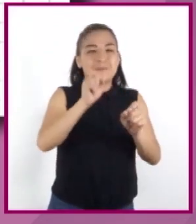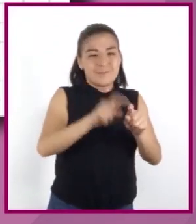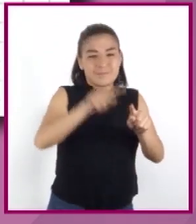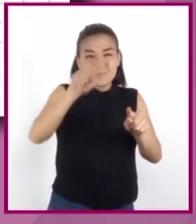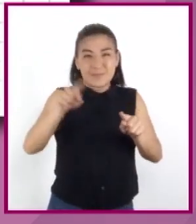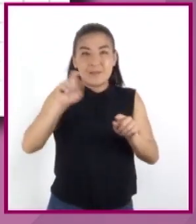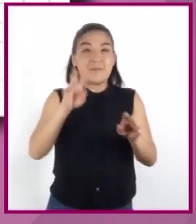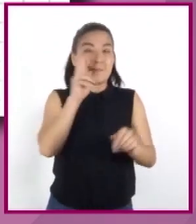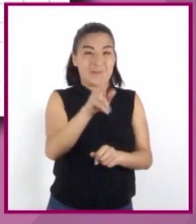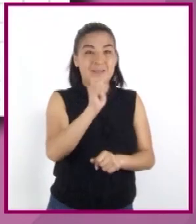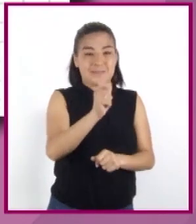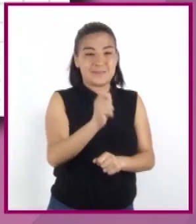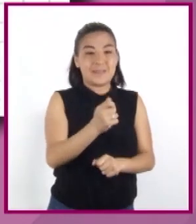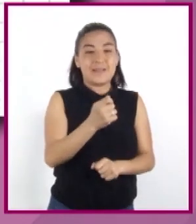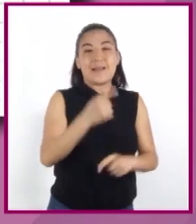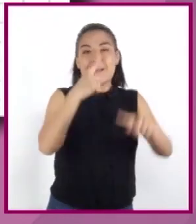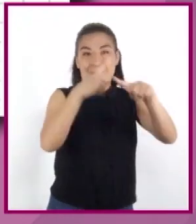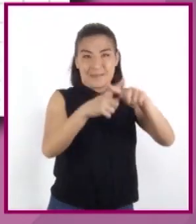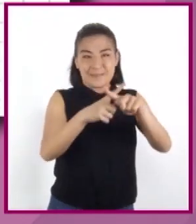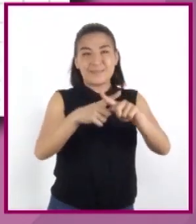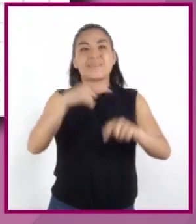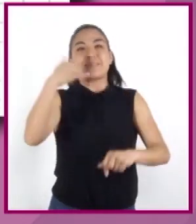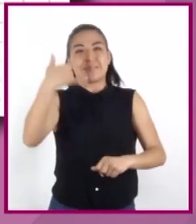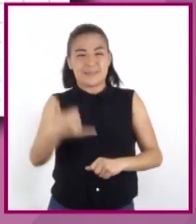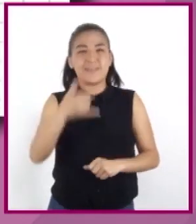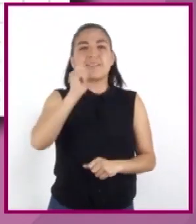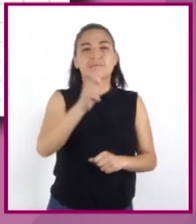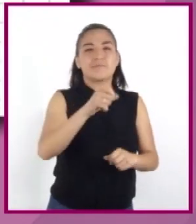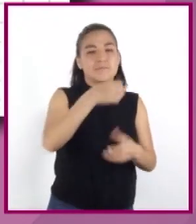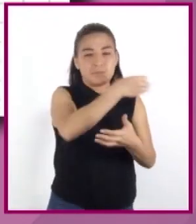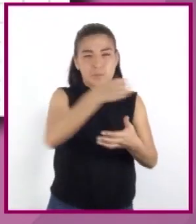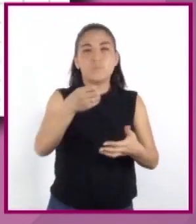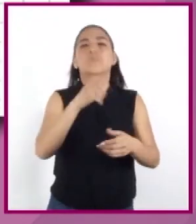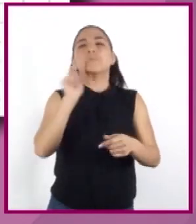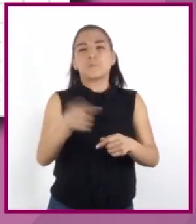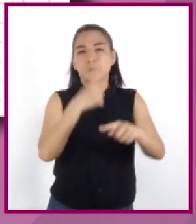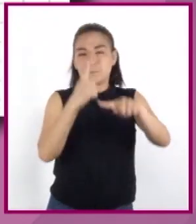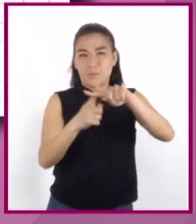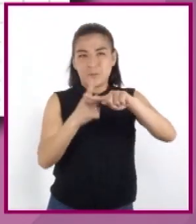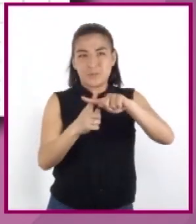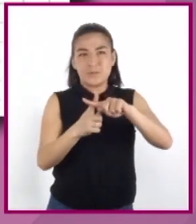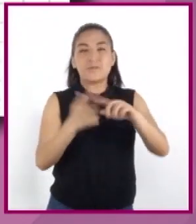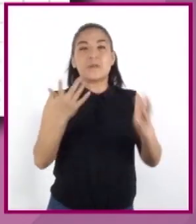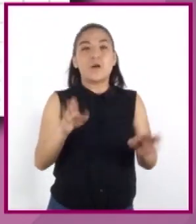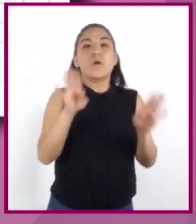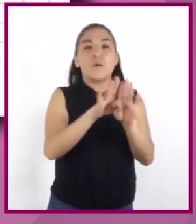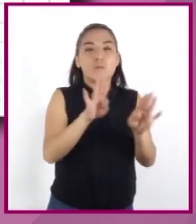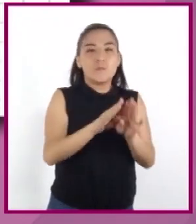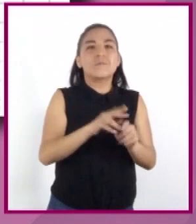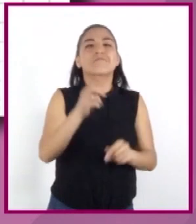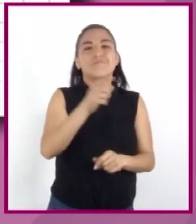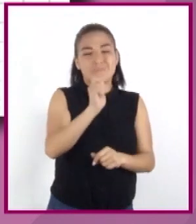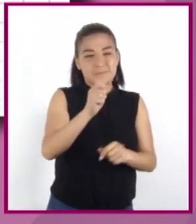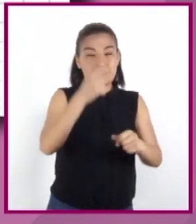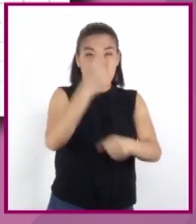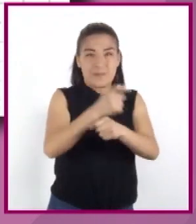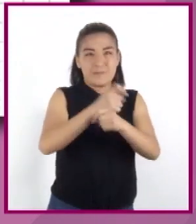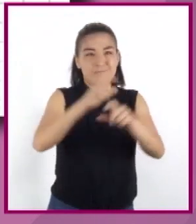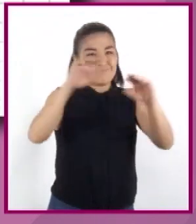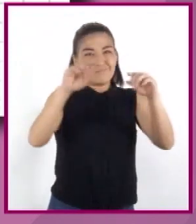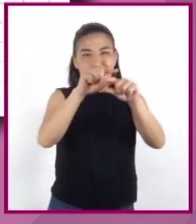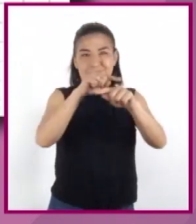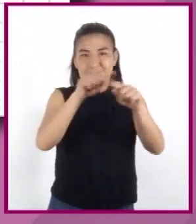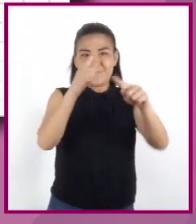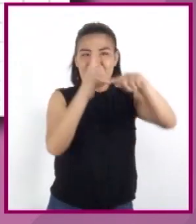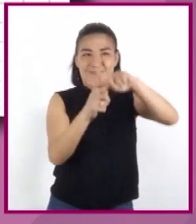observamos que tanto X como Y en las coordenadas son positivas, por lo que solo ocuparemos el primer cuadrante para